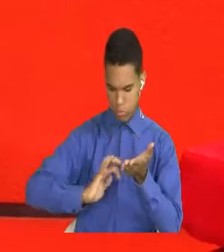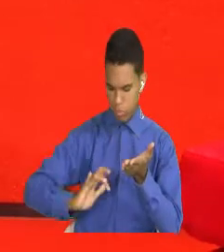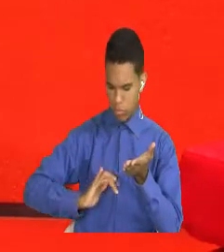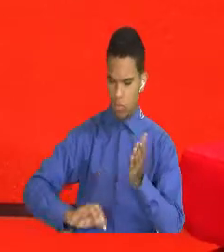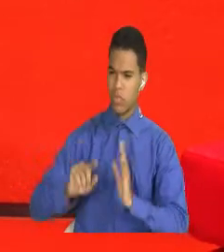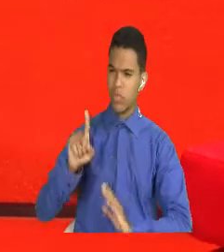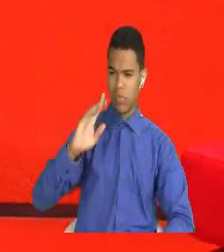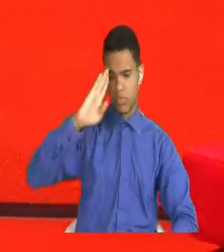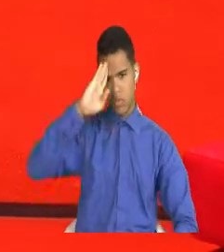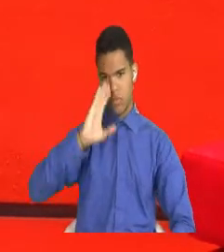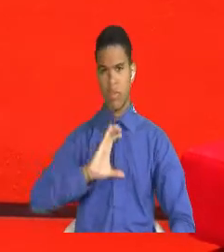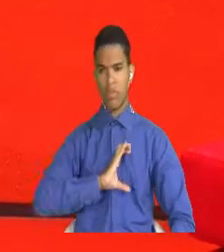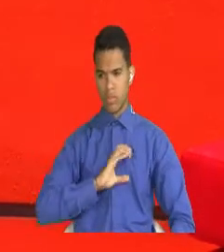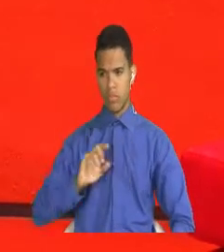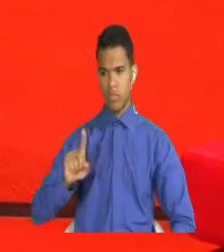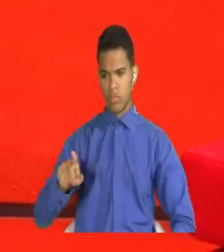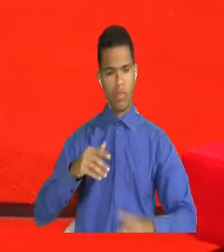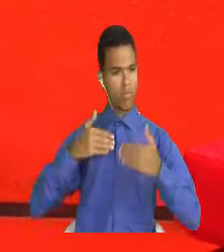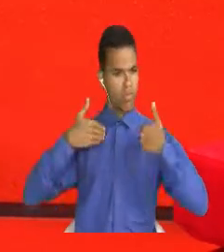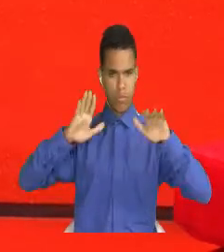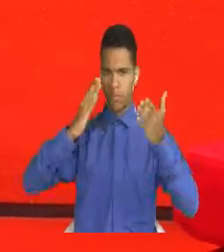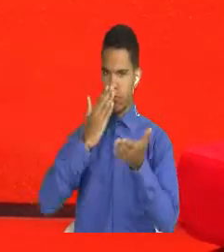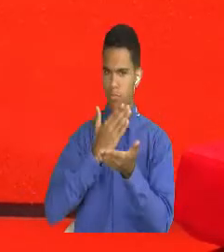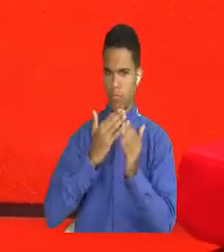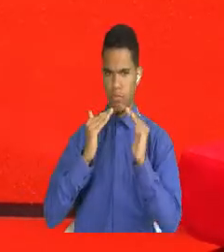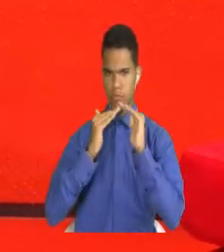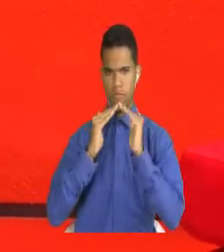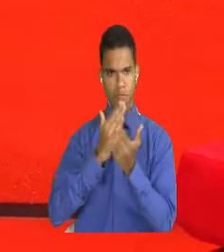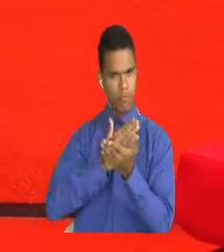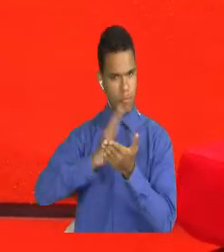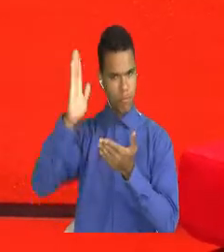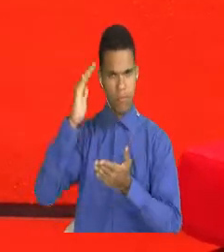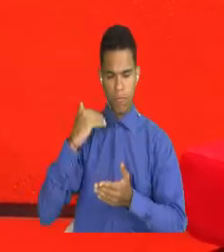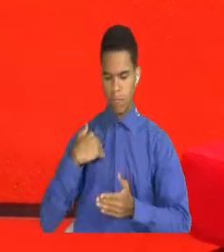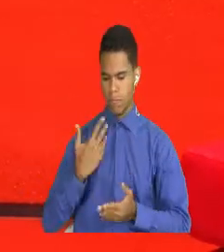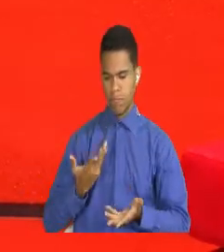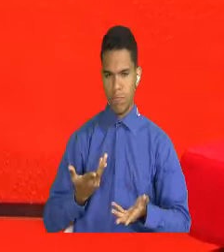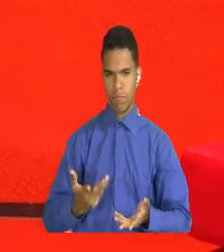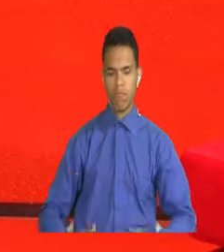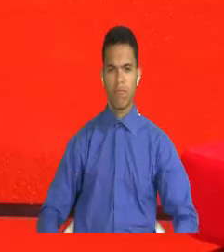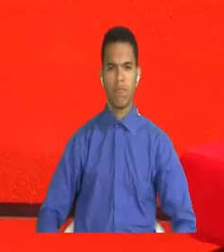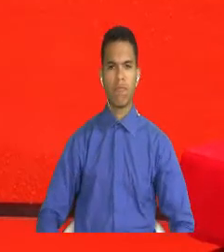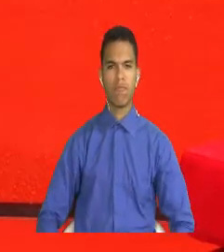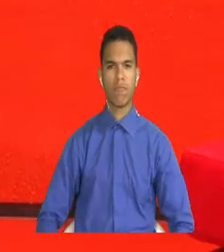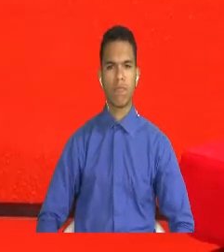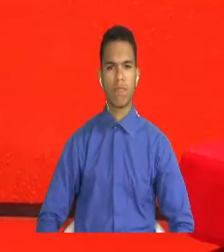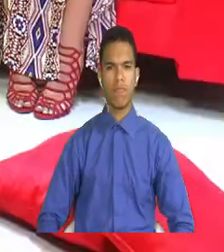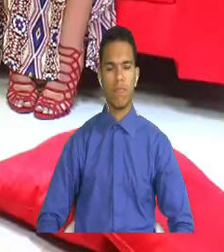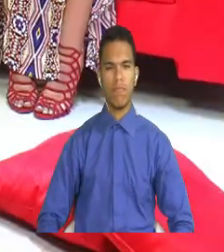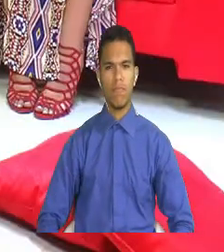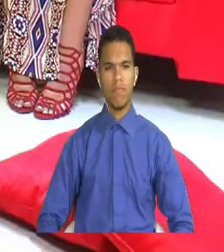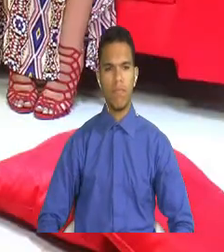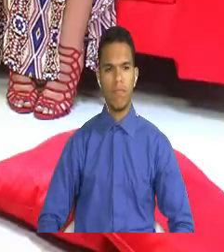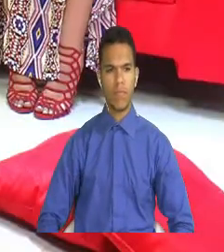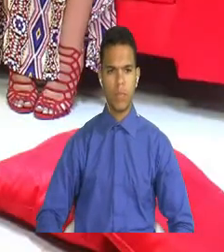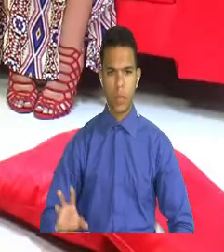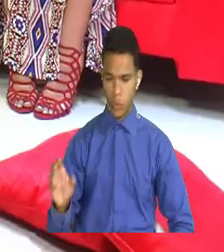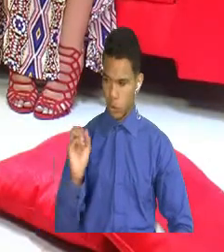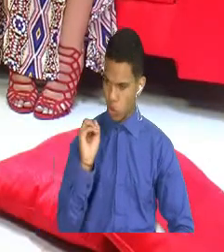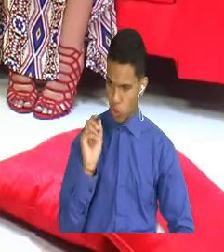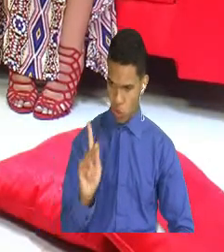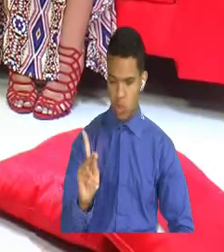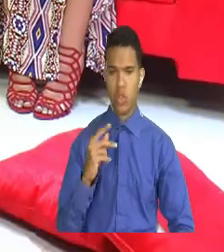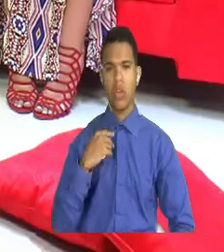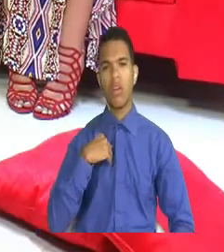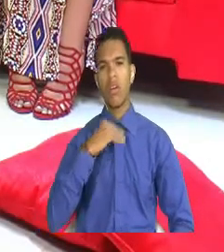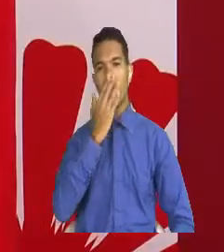que hace es eso, desalojar a esa persona que se encuentra en esos momentos ubicado en el inmueble. Bueno, ya saben entonces,